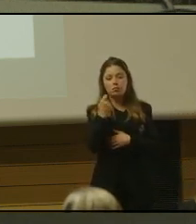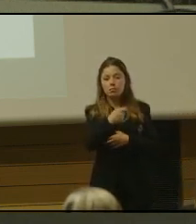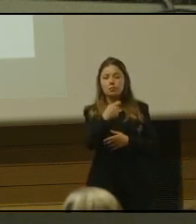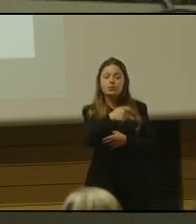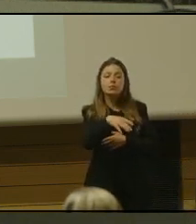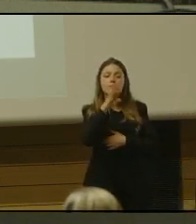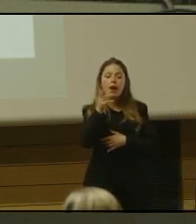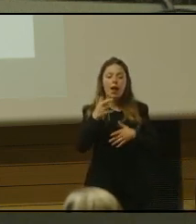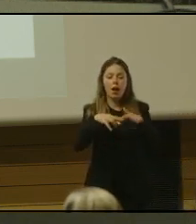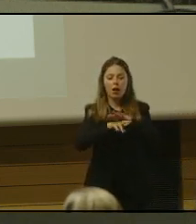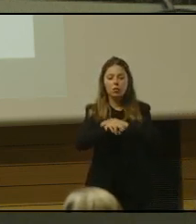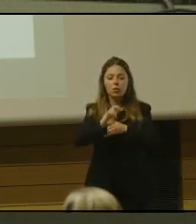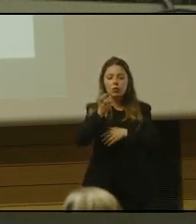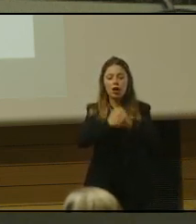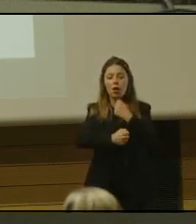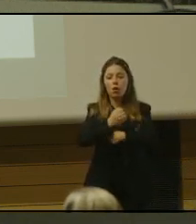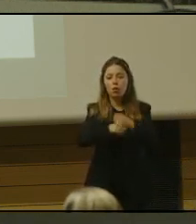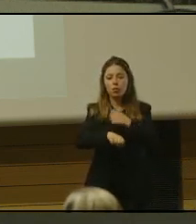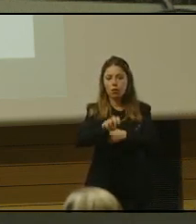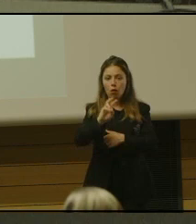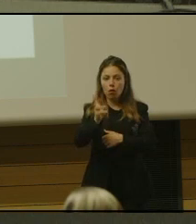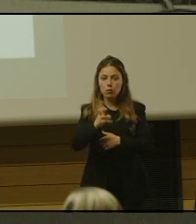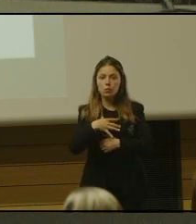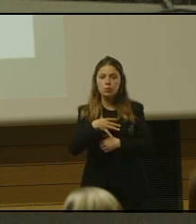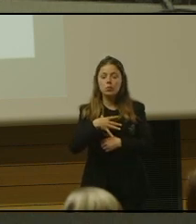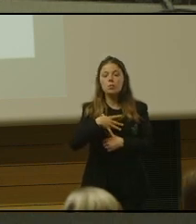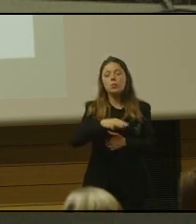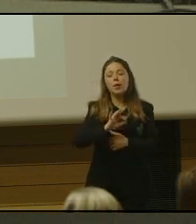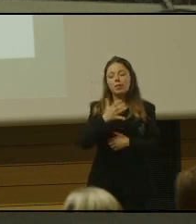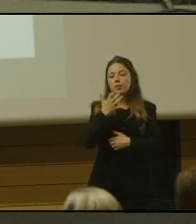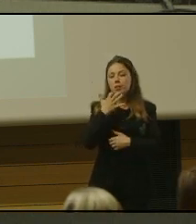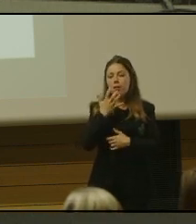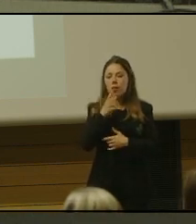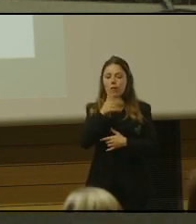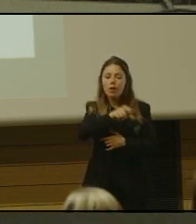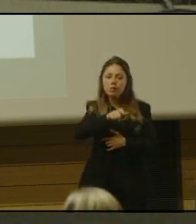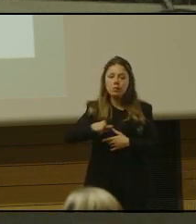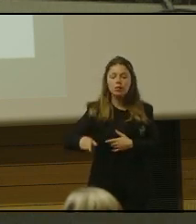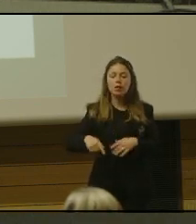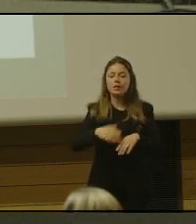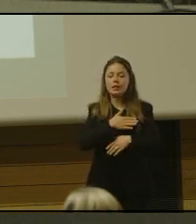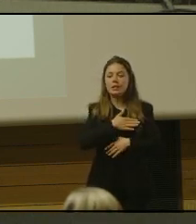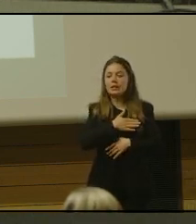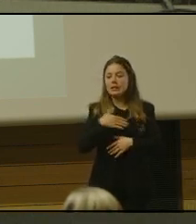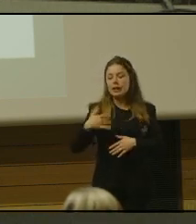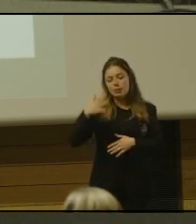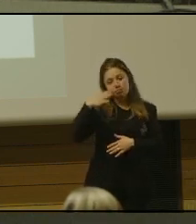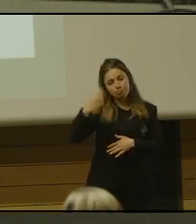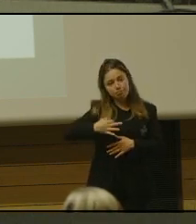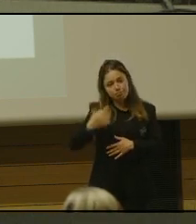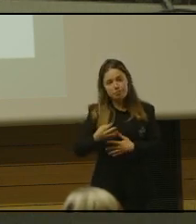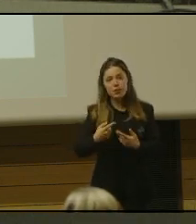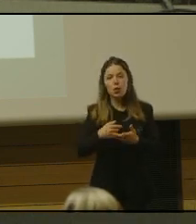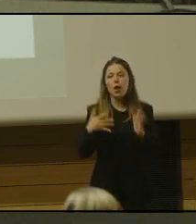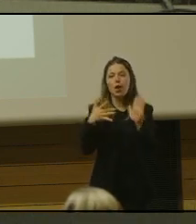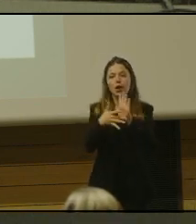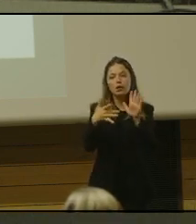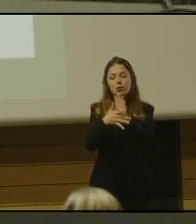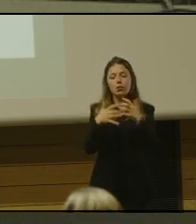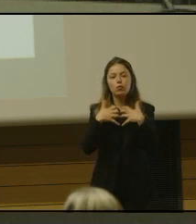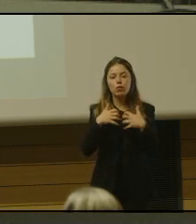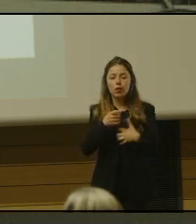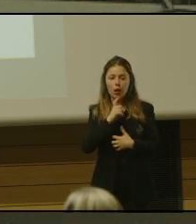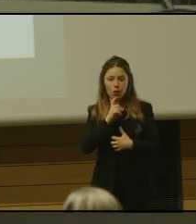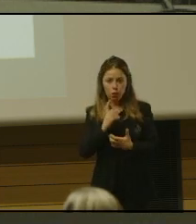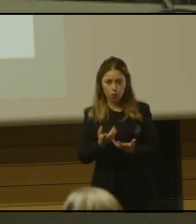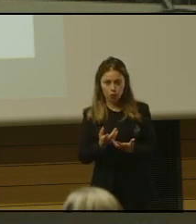tengan recursos. Igual es unirte pues a esa gente y que sea esa gente las que realmente les explique cómo funcionan